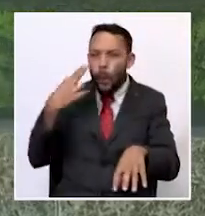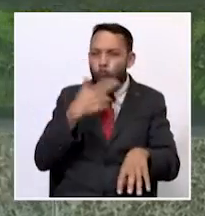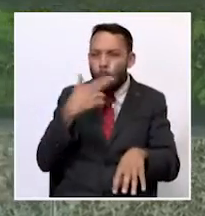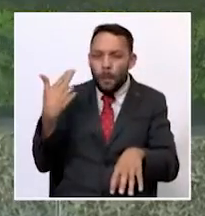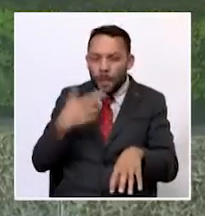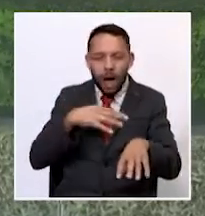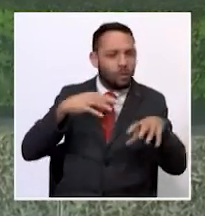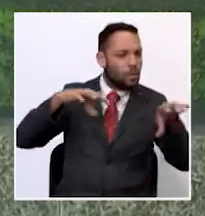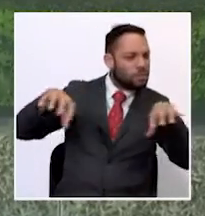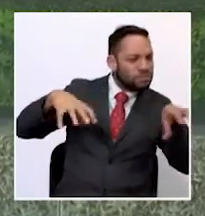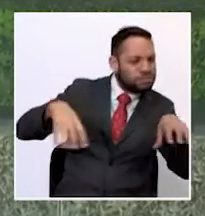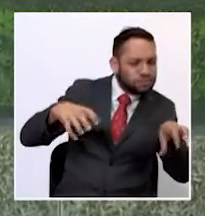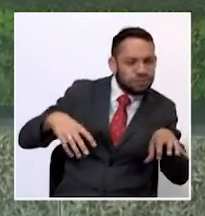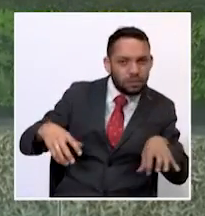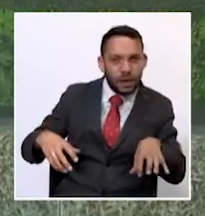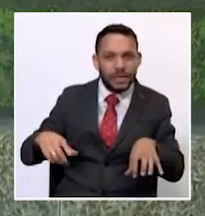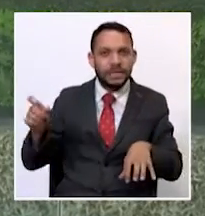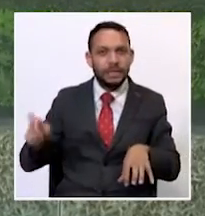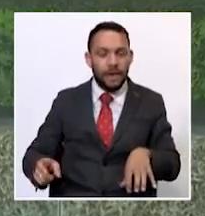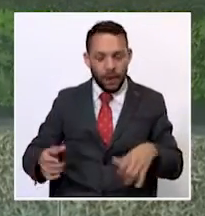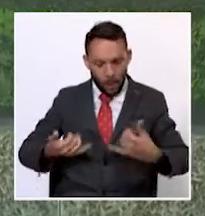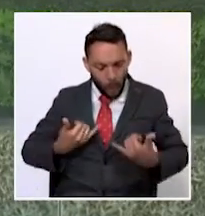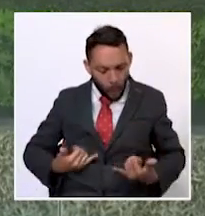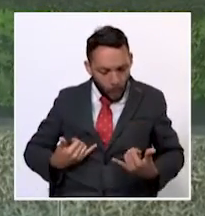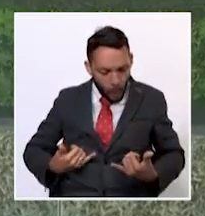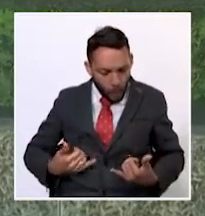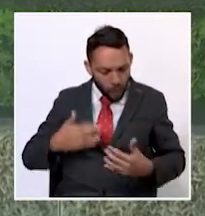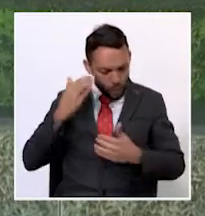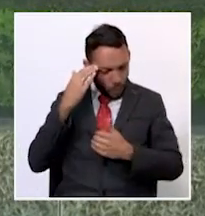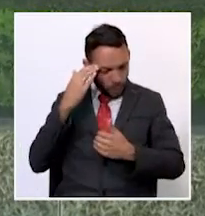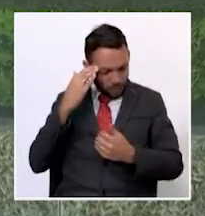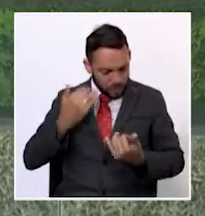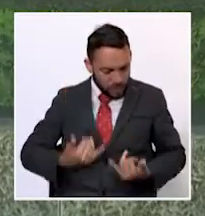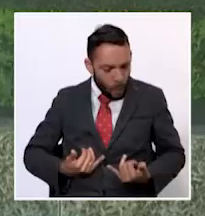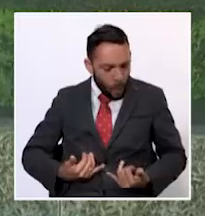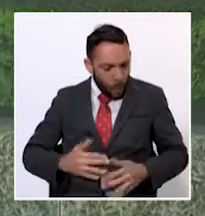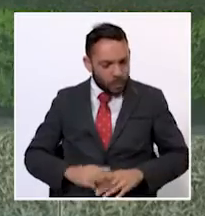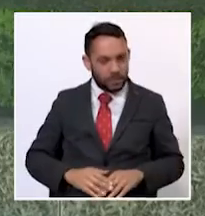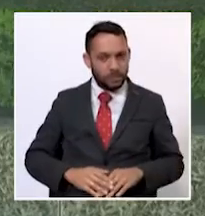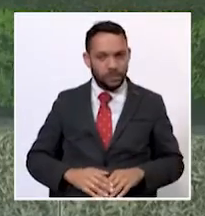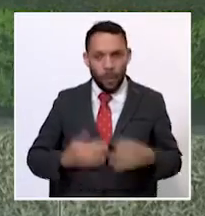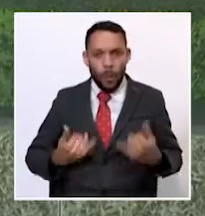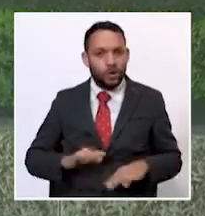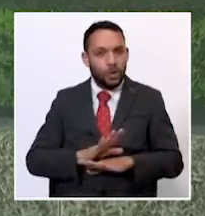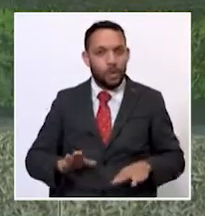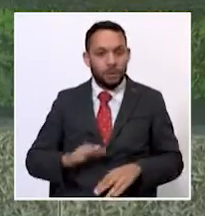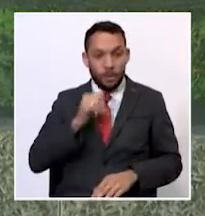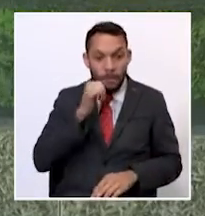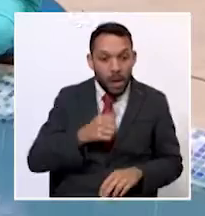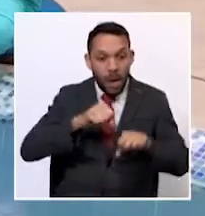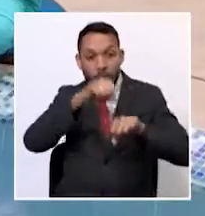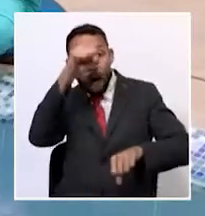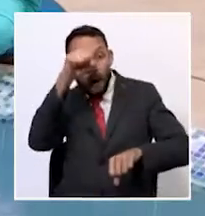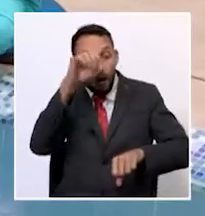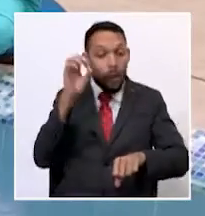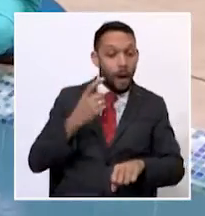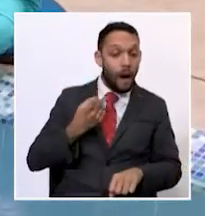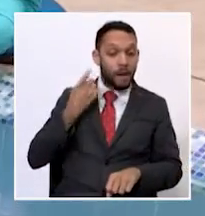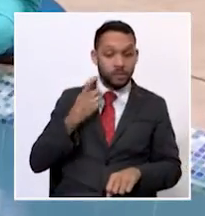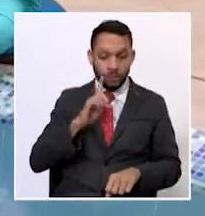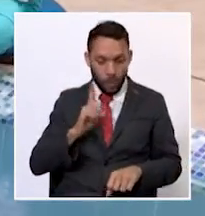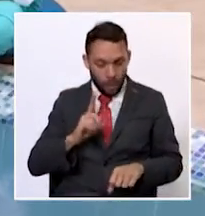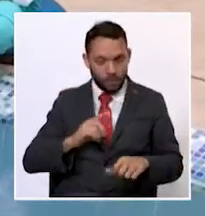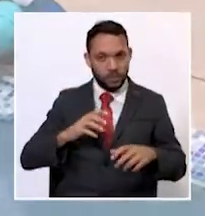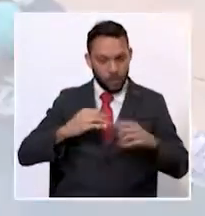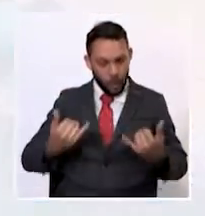conscientes del presente. Perdimos la conciencia del presente y aparece la enfermedad. Ya